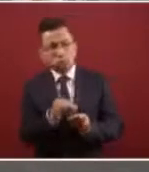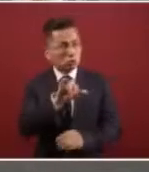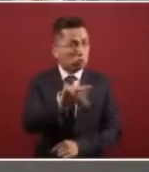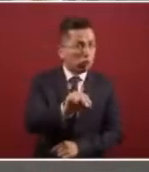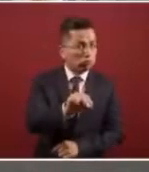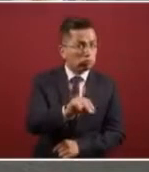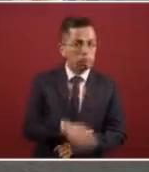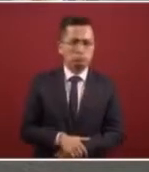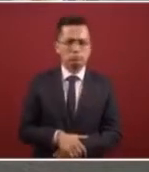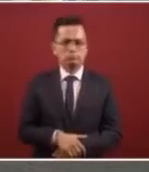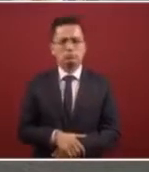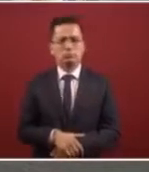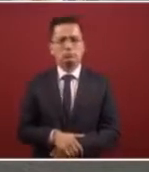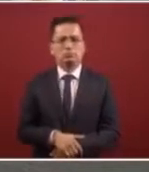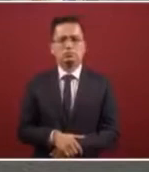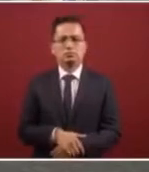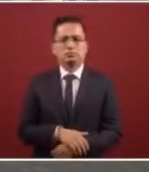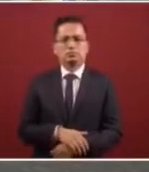Van a saber